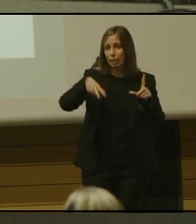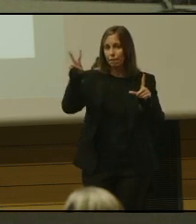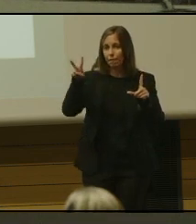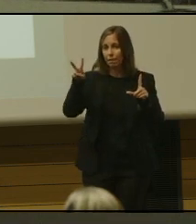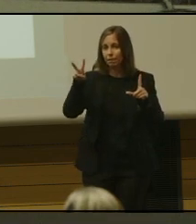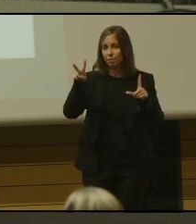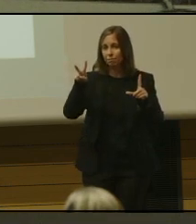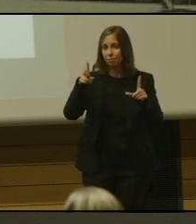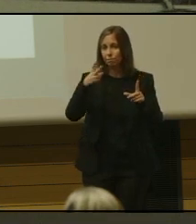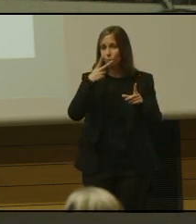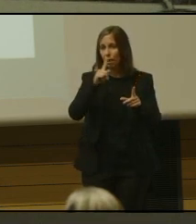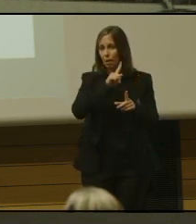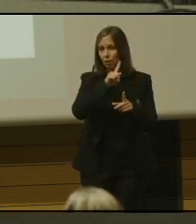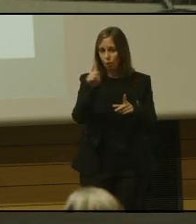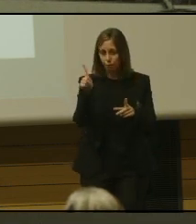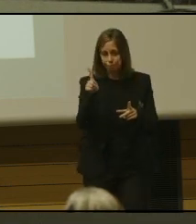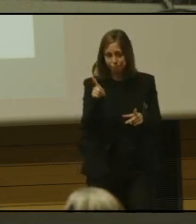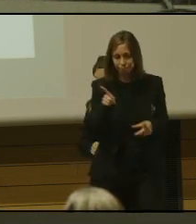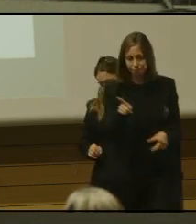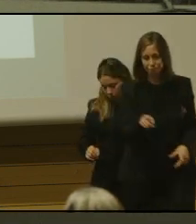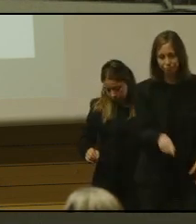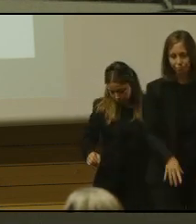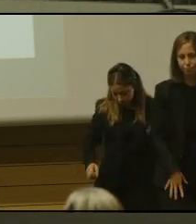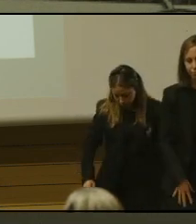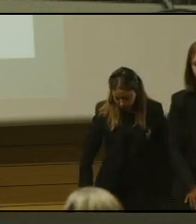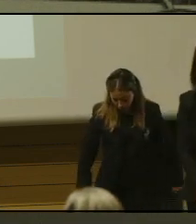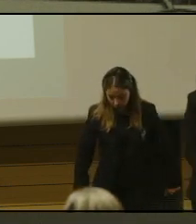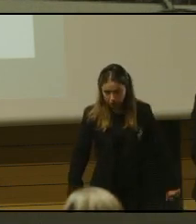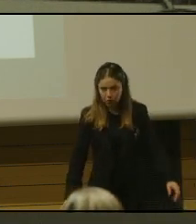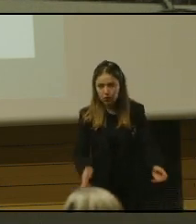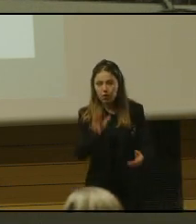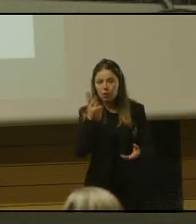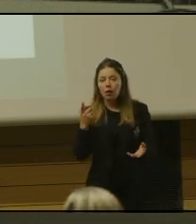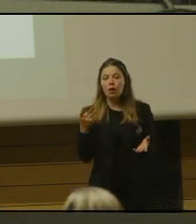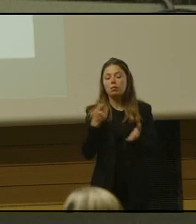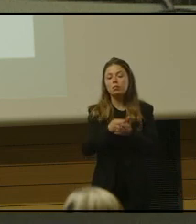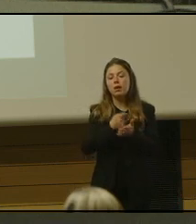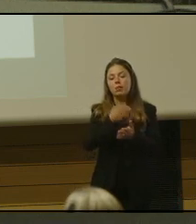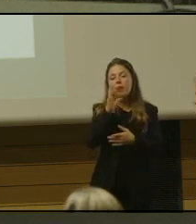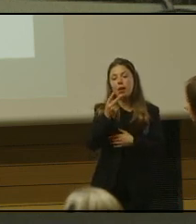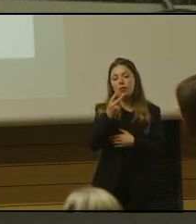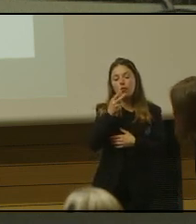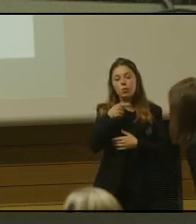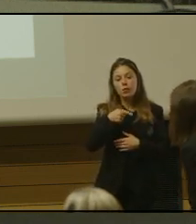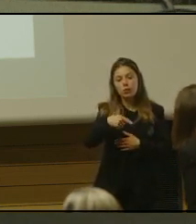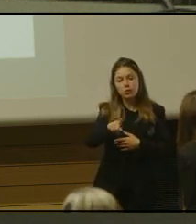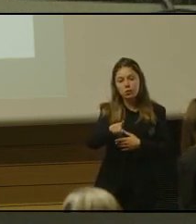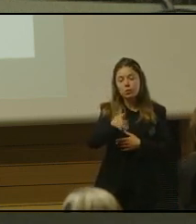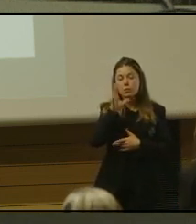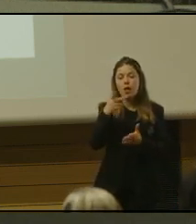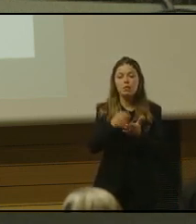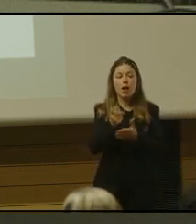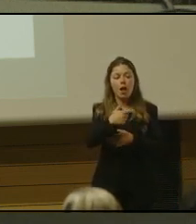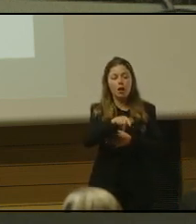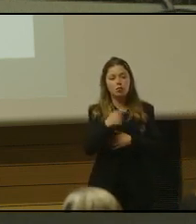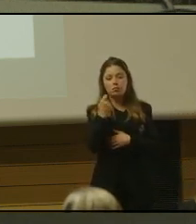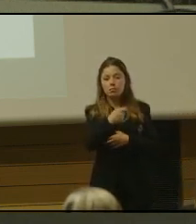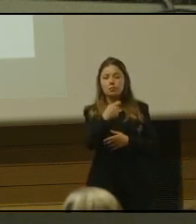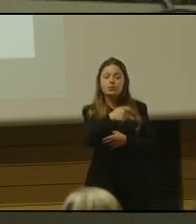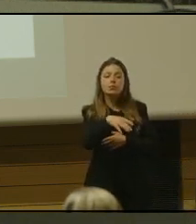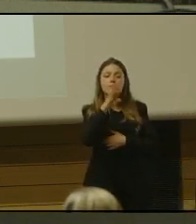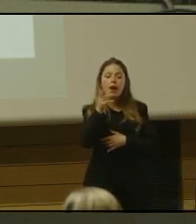realmente toda esta gente no fuma. O sea, y lo que están haciendo es les están pagando para que fumes tú y para que les puedan pagar a ellos y para que otros